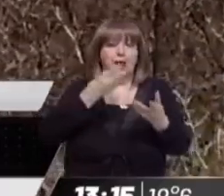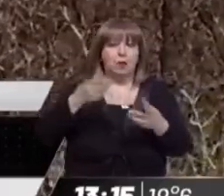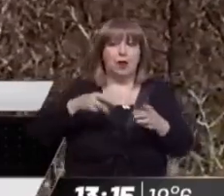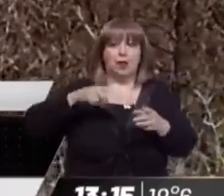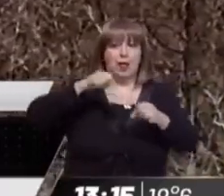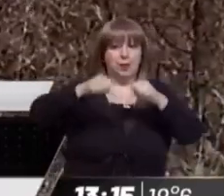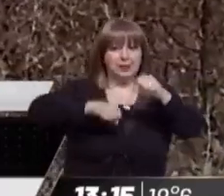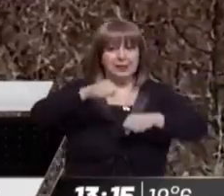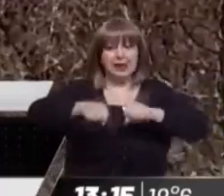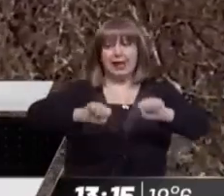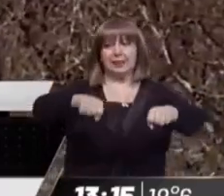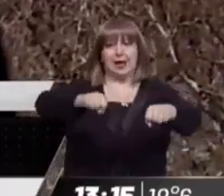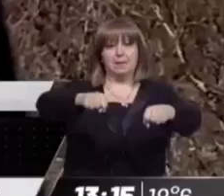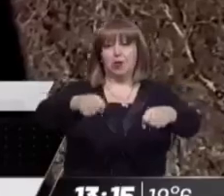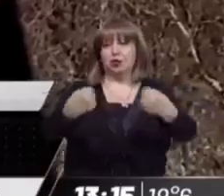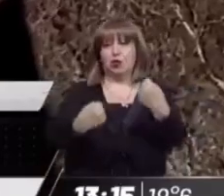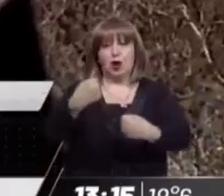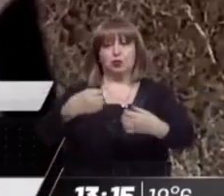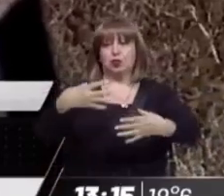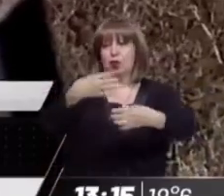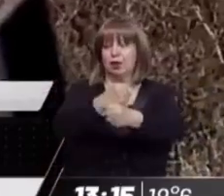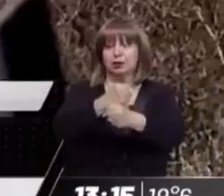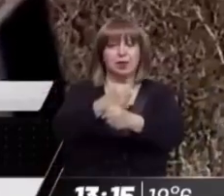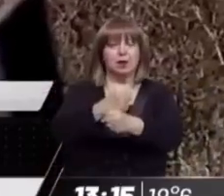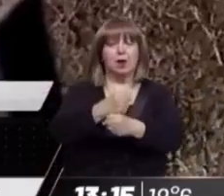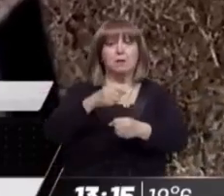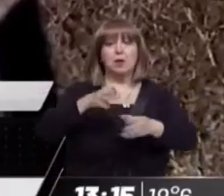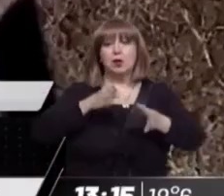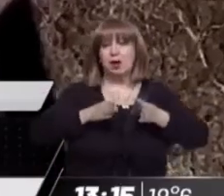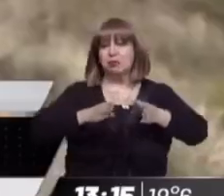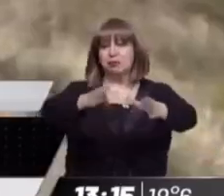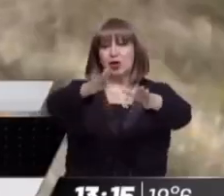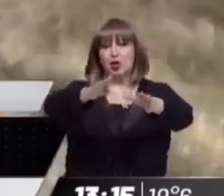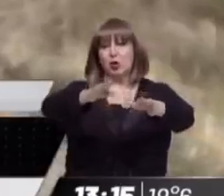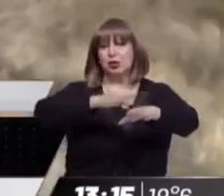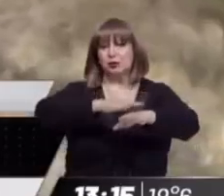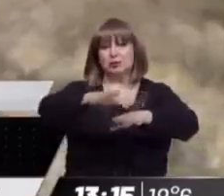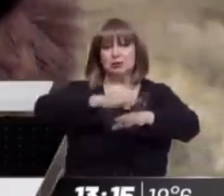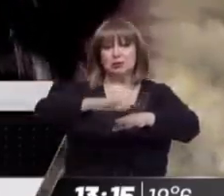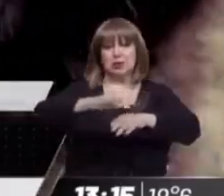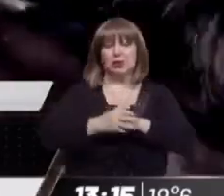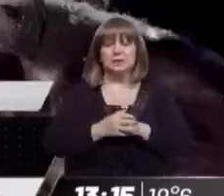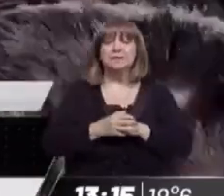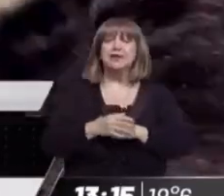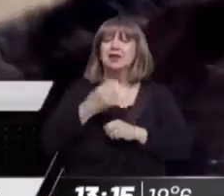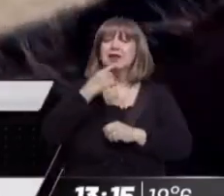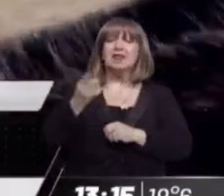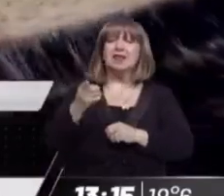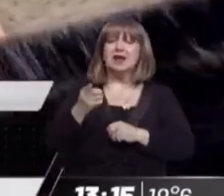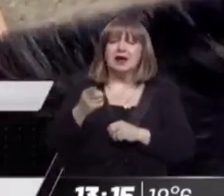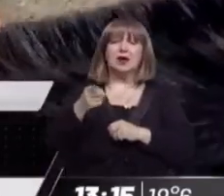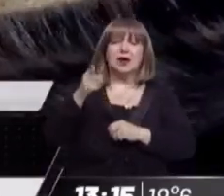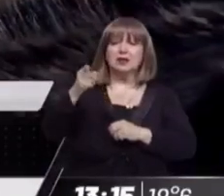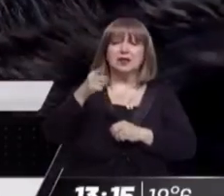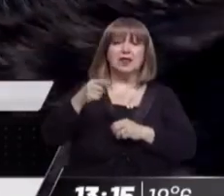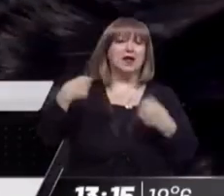pie en bicicleta en moto en vehículo colectivo porque por acá pasan todos y Y qué te han dicho del accidente